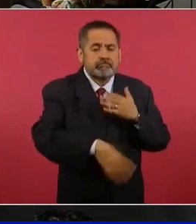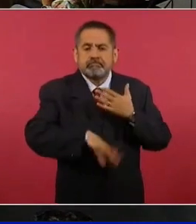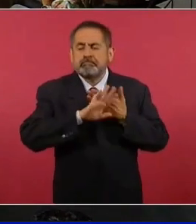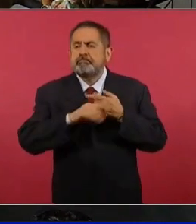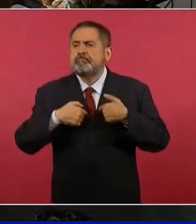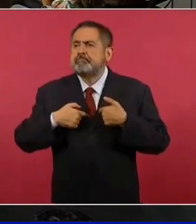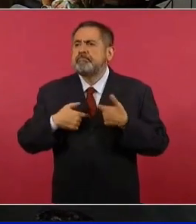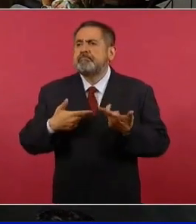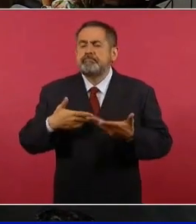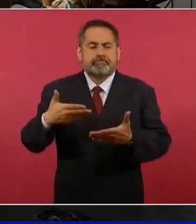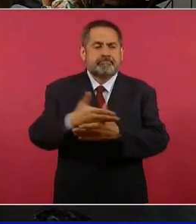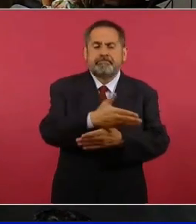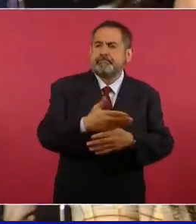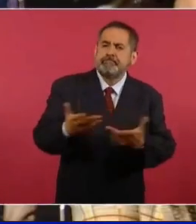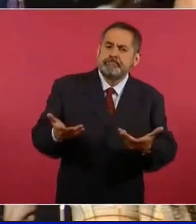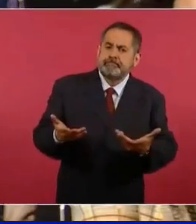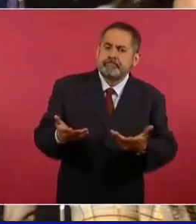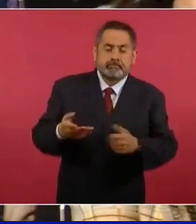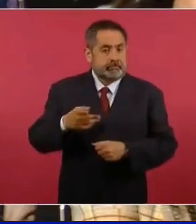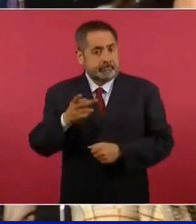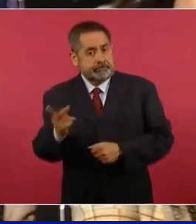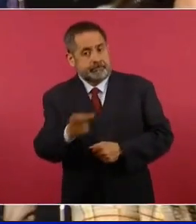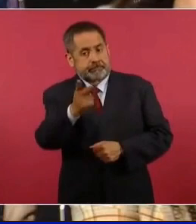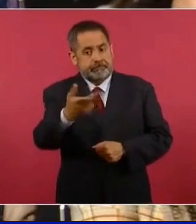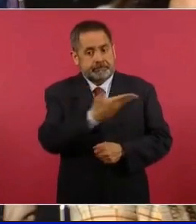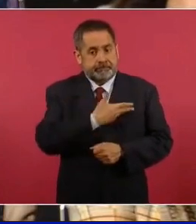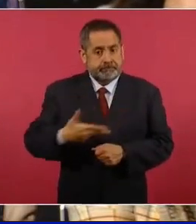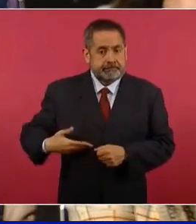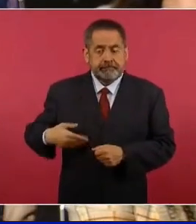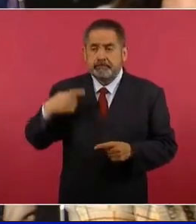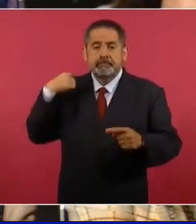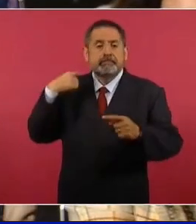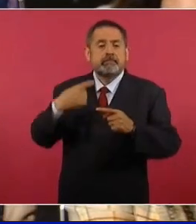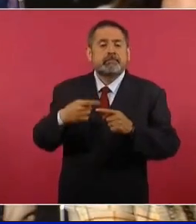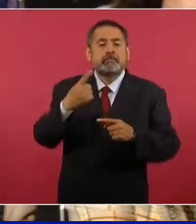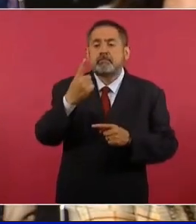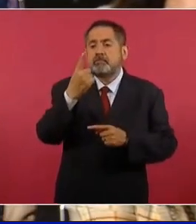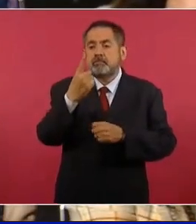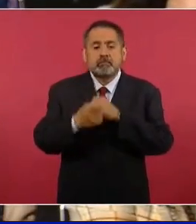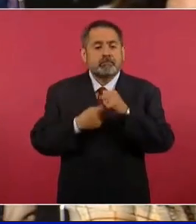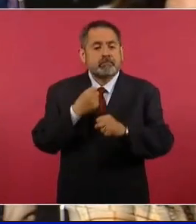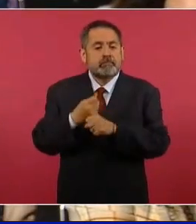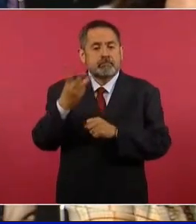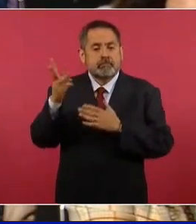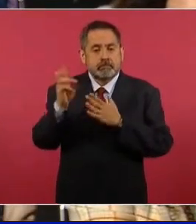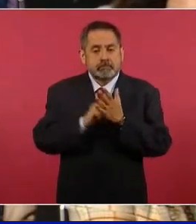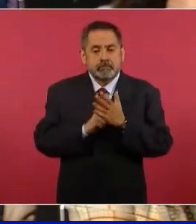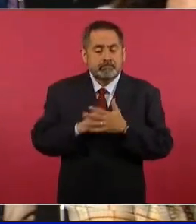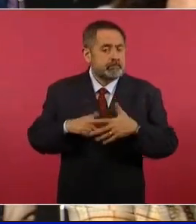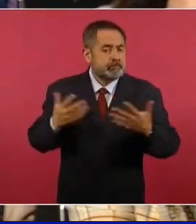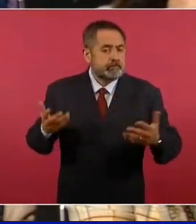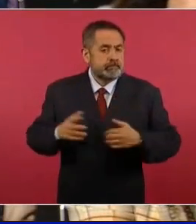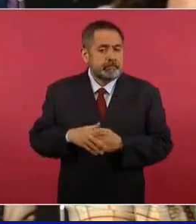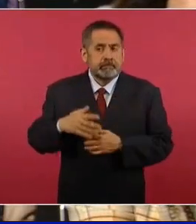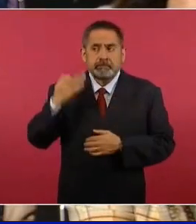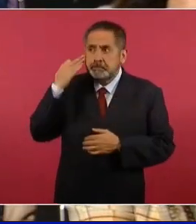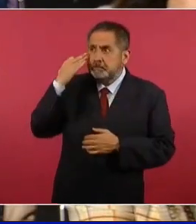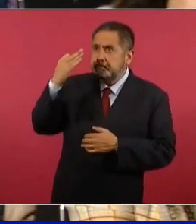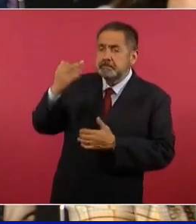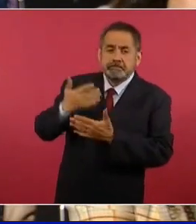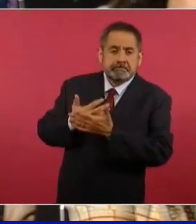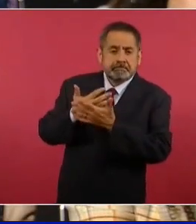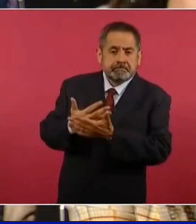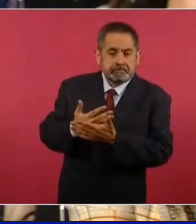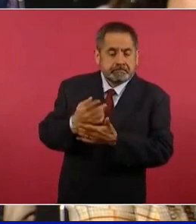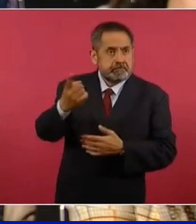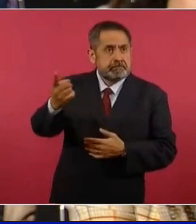La pregunta es, señor presidente, ha pasado, le reitero, un año y tres meses. Después de tanto tiempo ya llegó